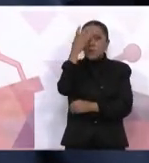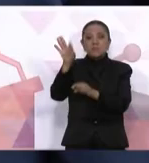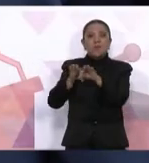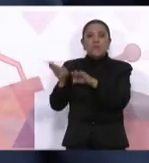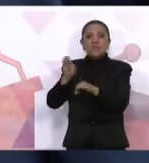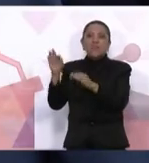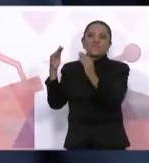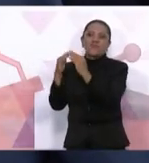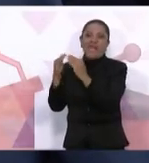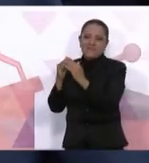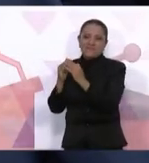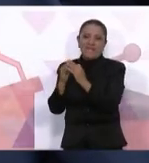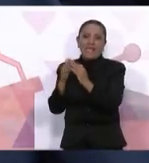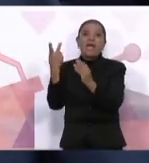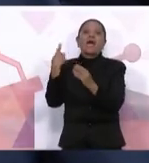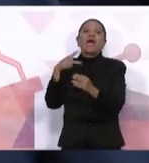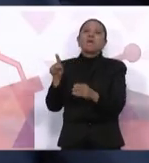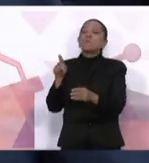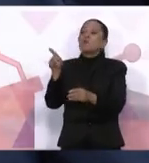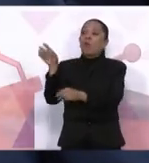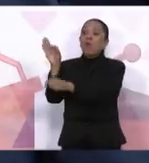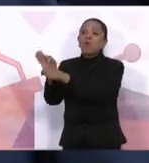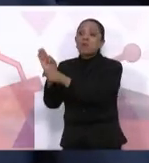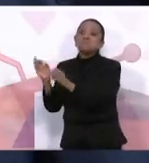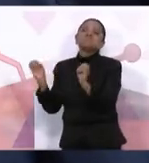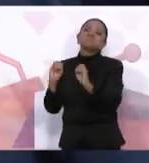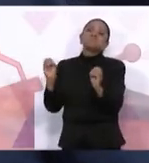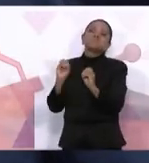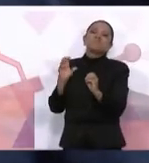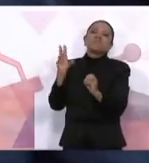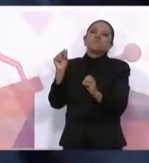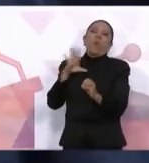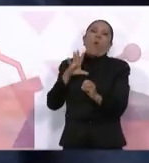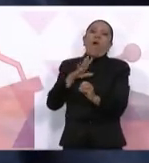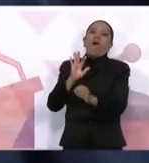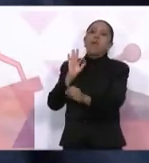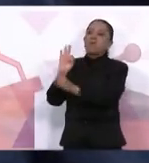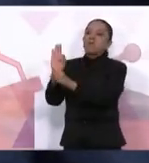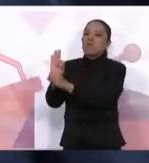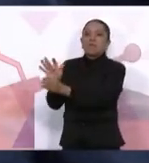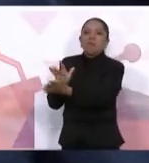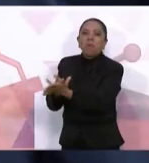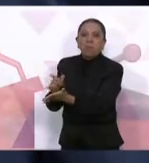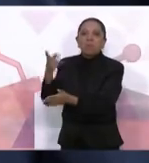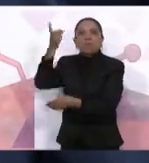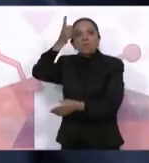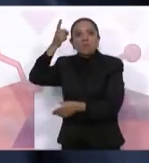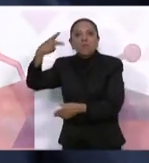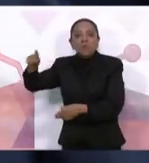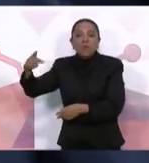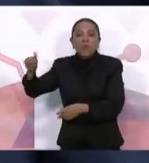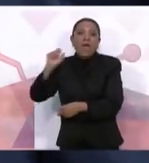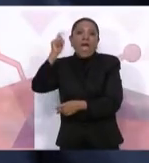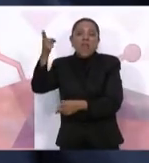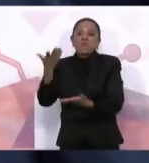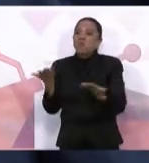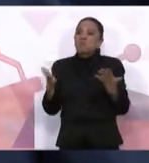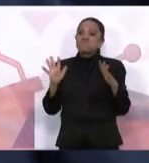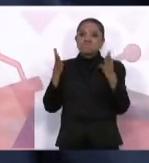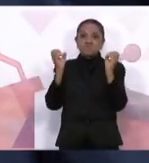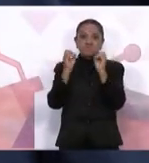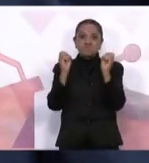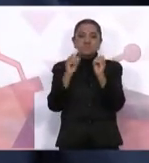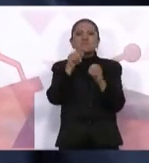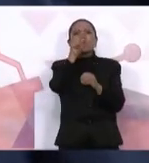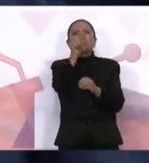entonces queden desprotegidas sin prestaciones y sin patrimonio propio que propone para reconocer este esfuerzo